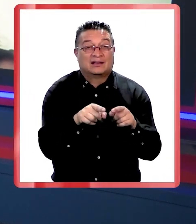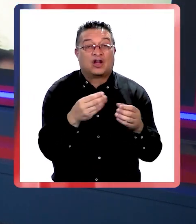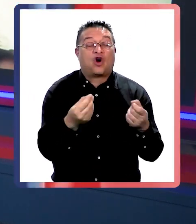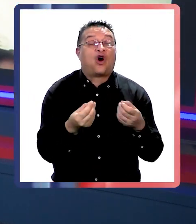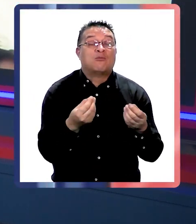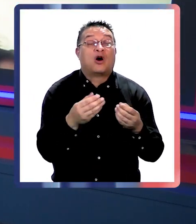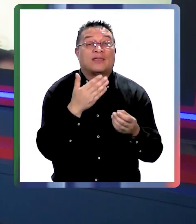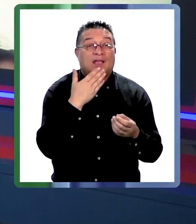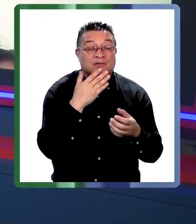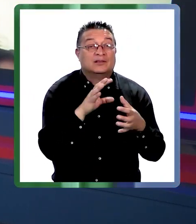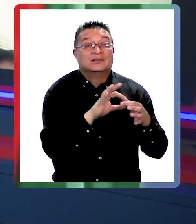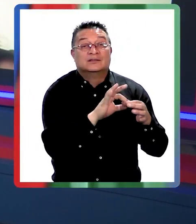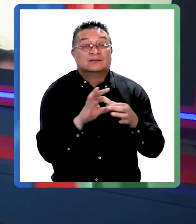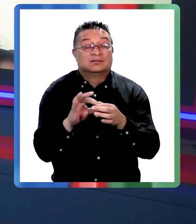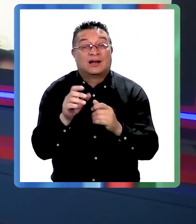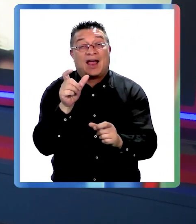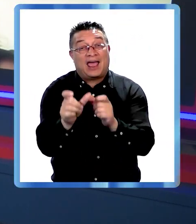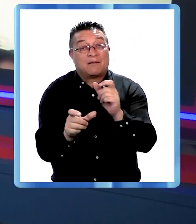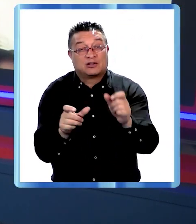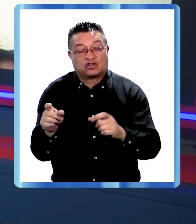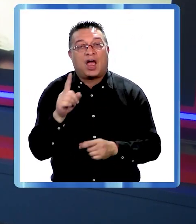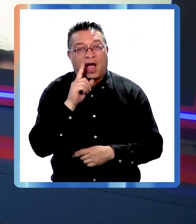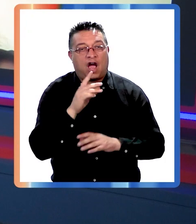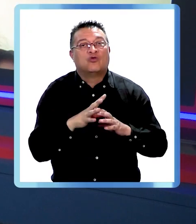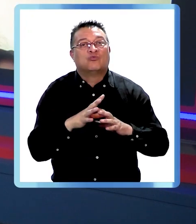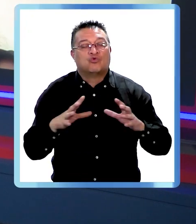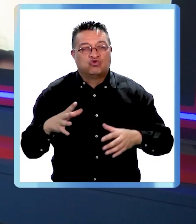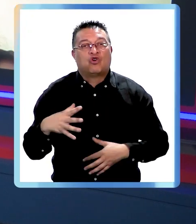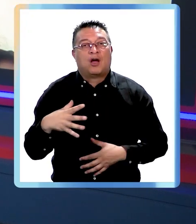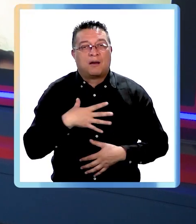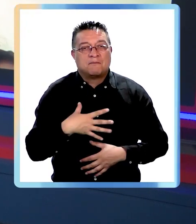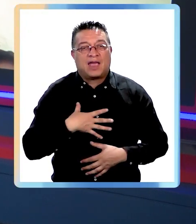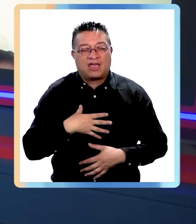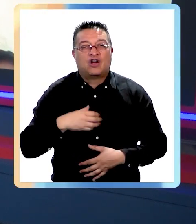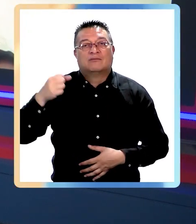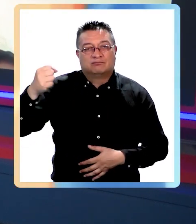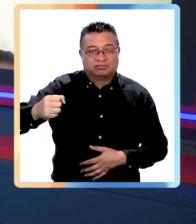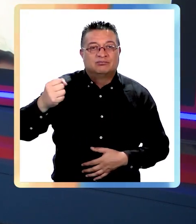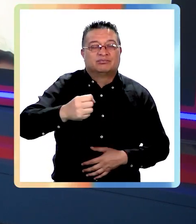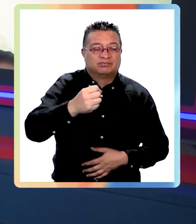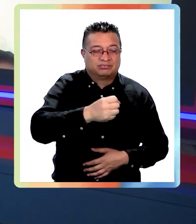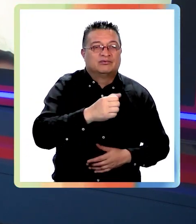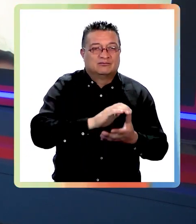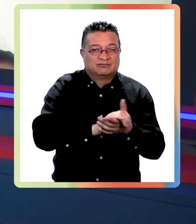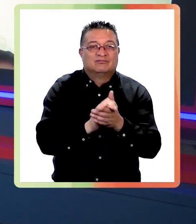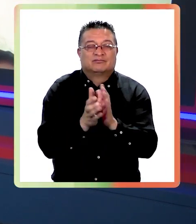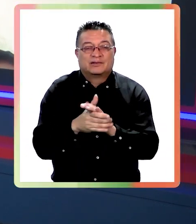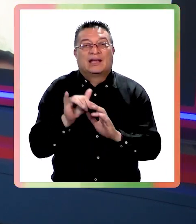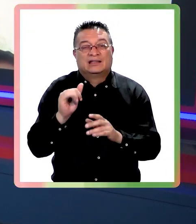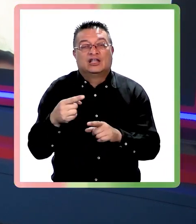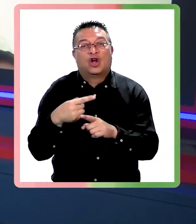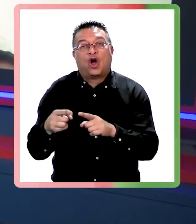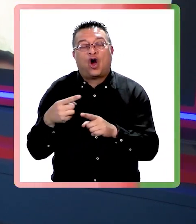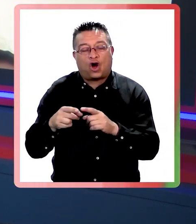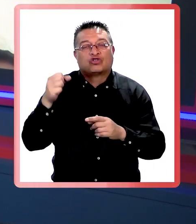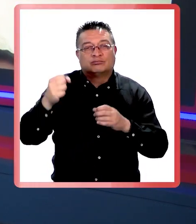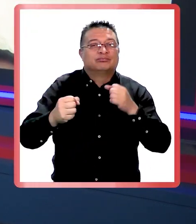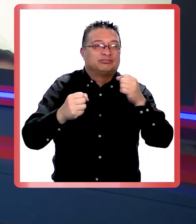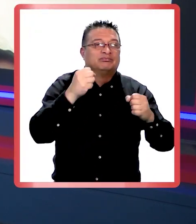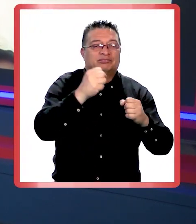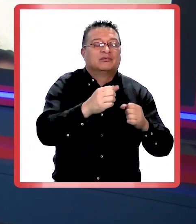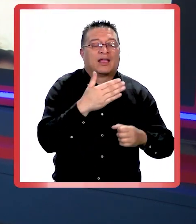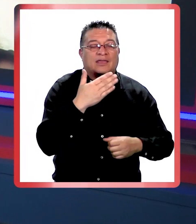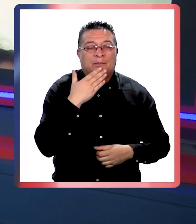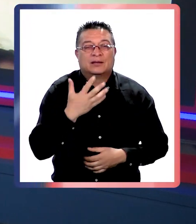problemática y también en un contexto donde la ciudadanía tiene mucho miedo frente al crimen organizado y también a otro tipo